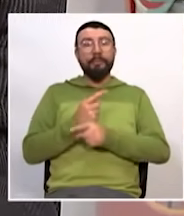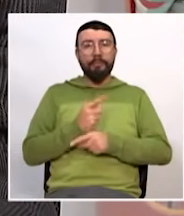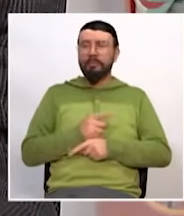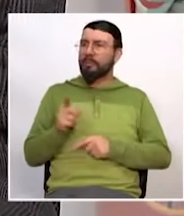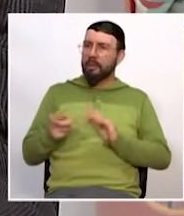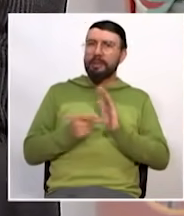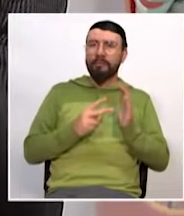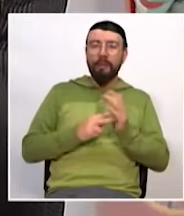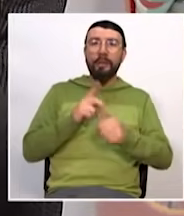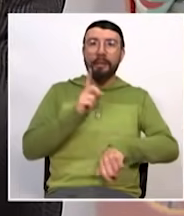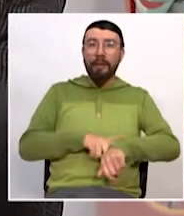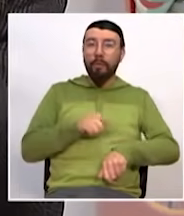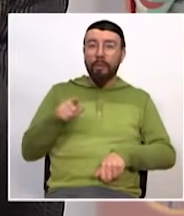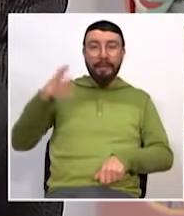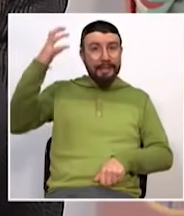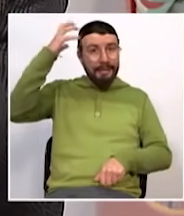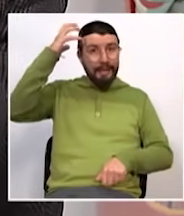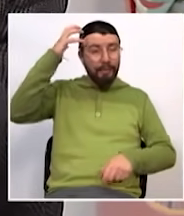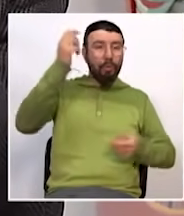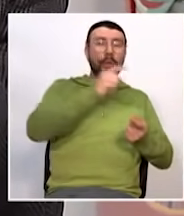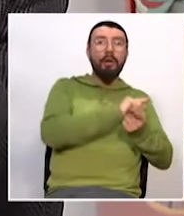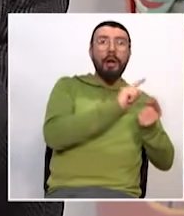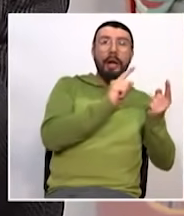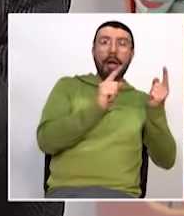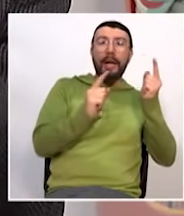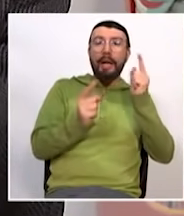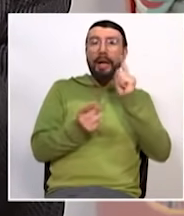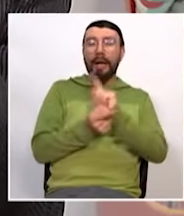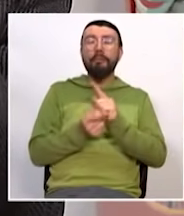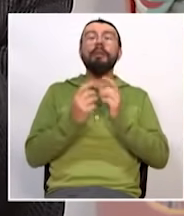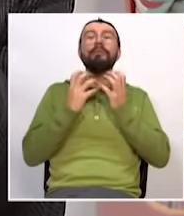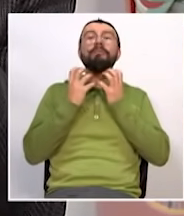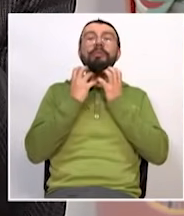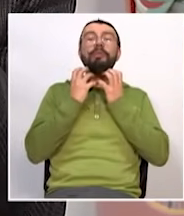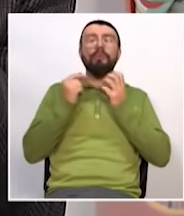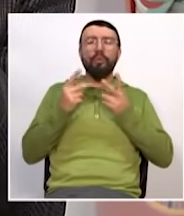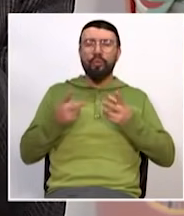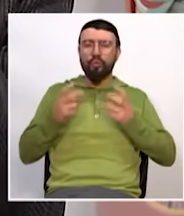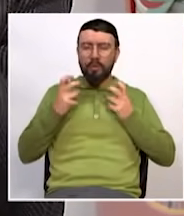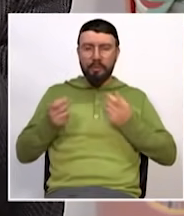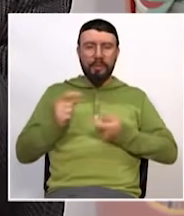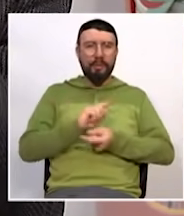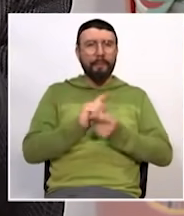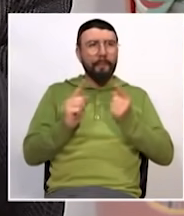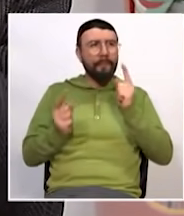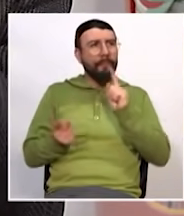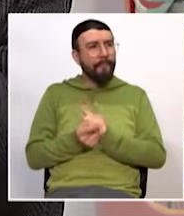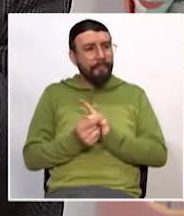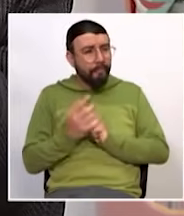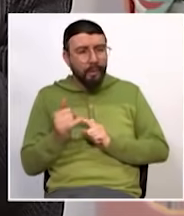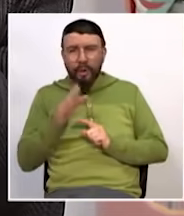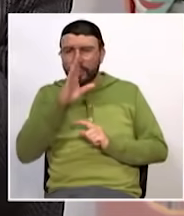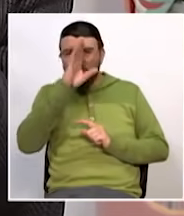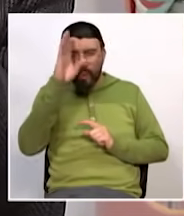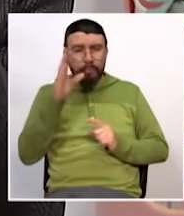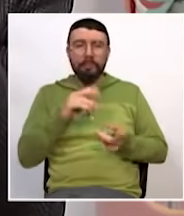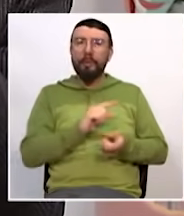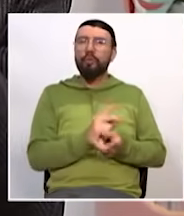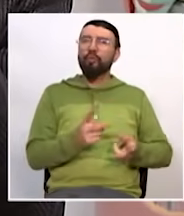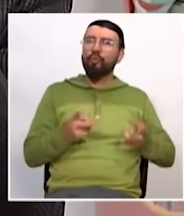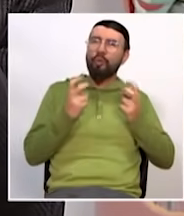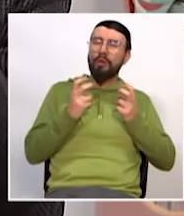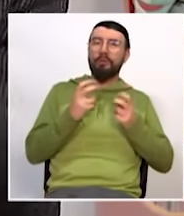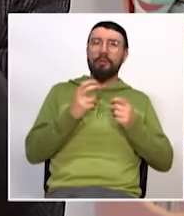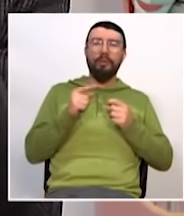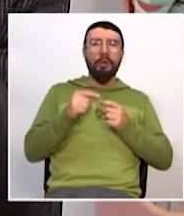tiempo en que el cerebro tarda en pasar de la región límbica de la amígdala un nuevo comportamiento una nueva costumbre una nuevo